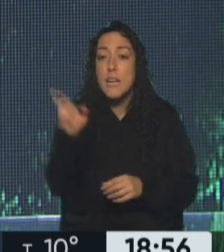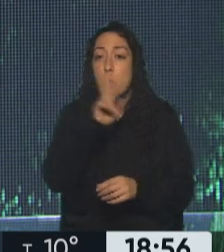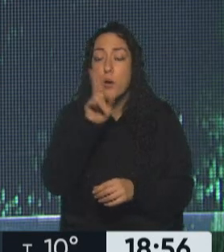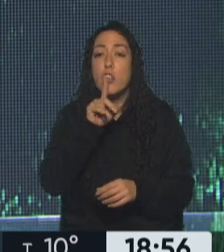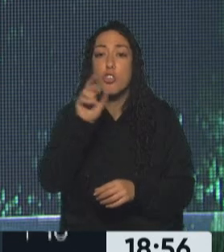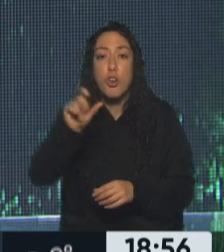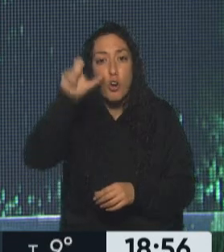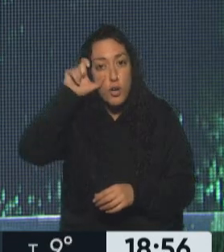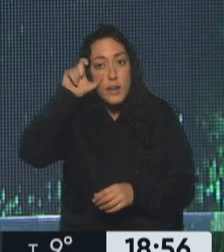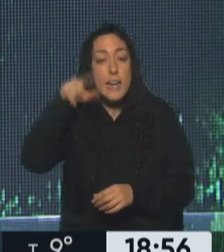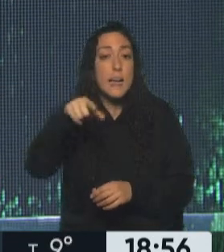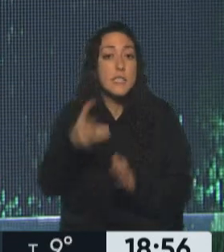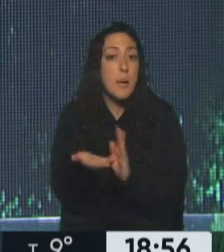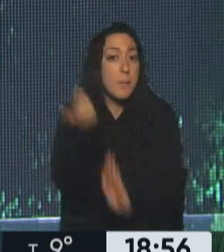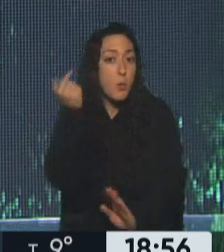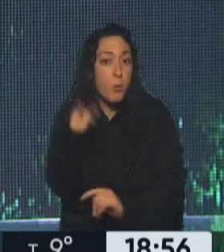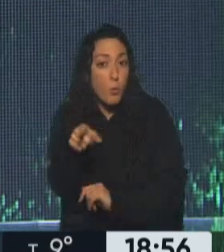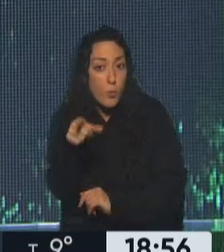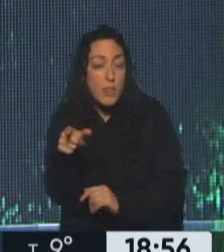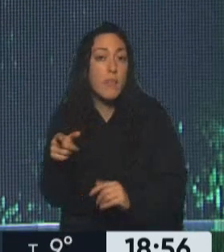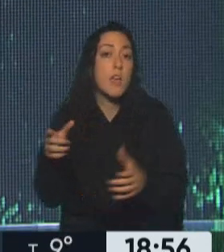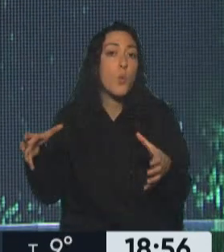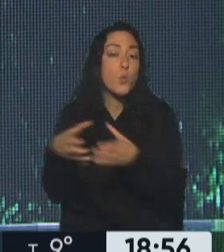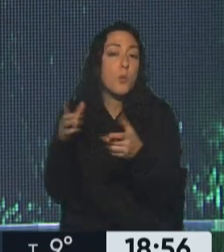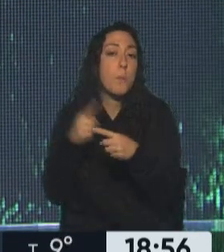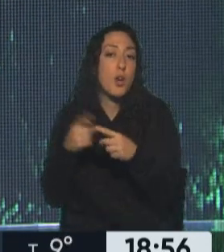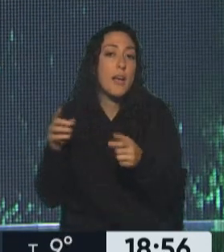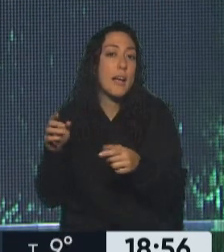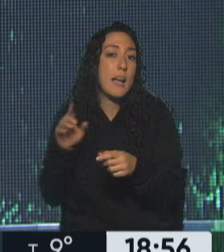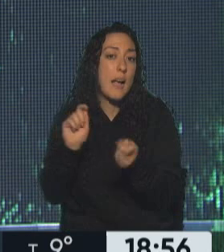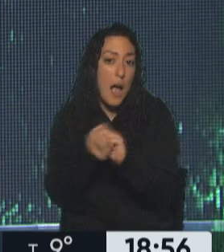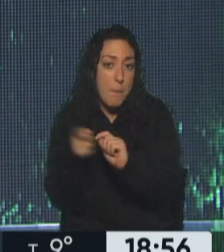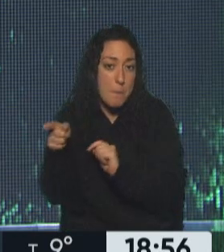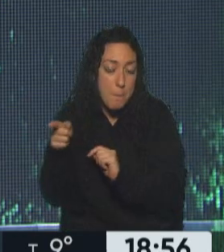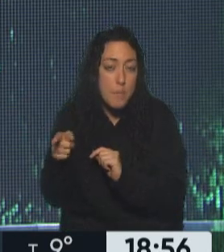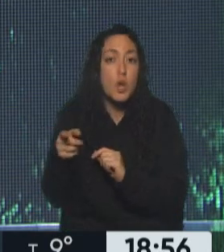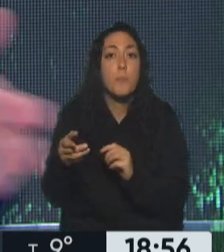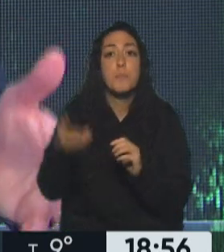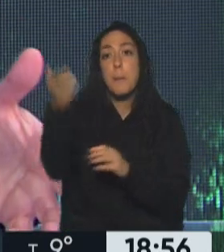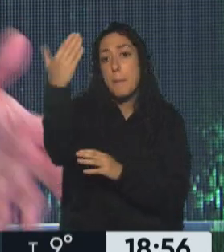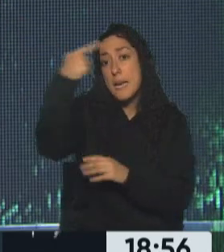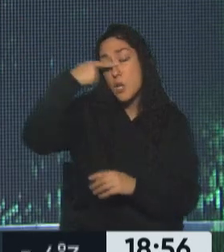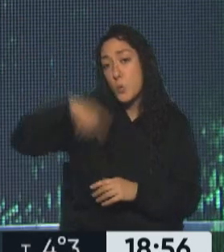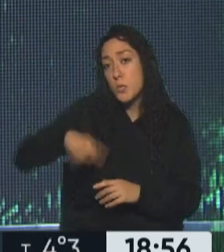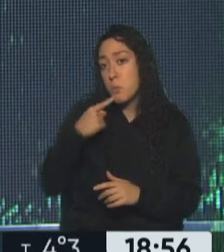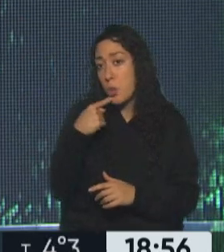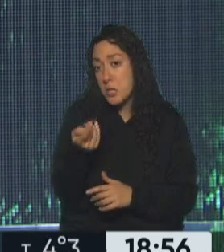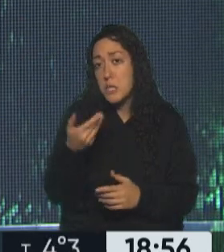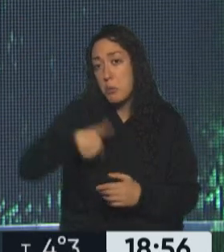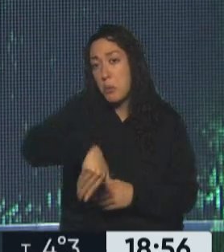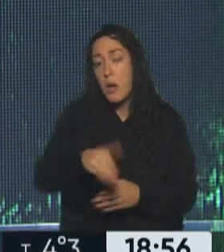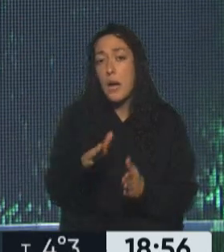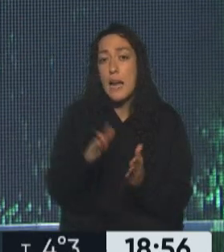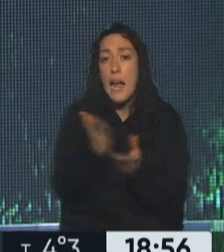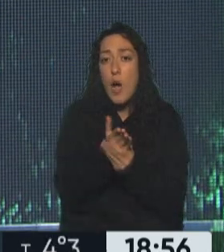fue promovida al Consejo de la Magistratura personalmente por el expresidente Mauricio Macri. Ajá. En el último plenario dijo, se va a cerrar esta